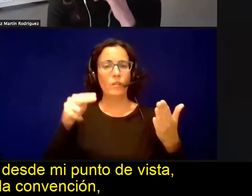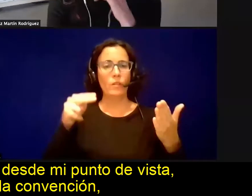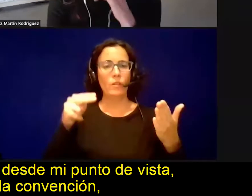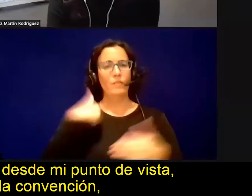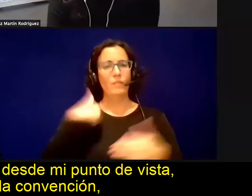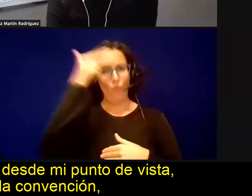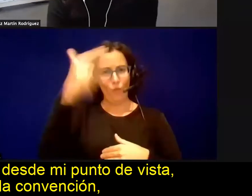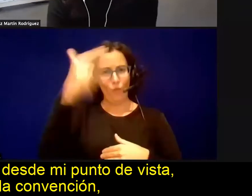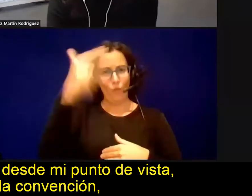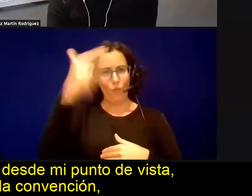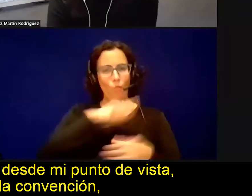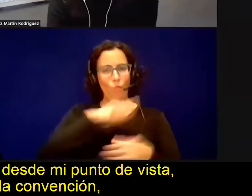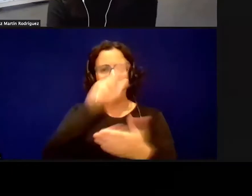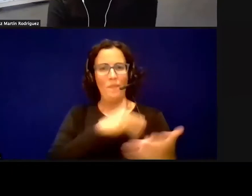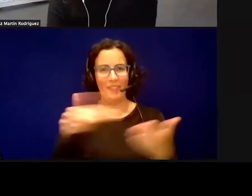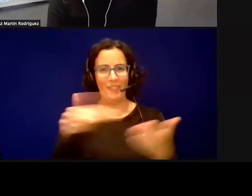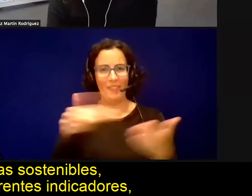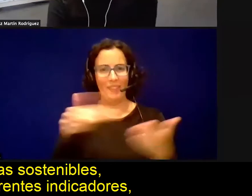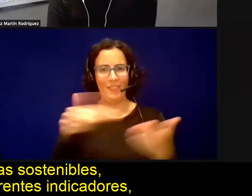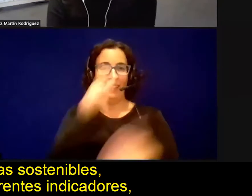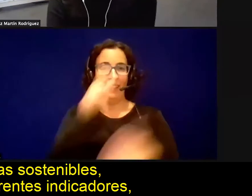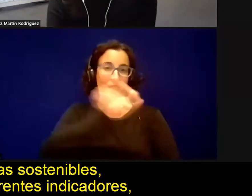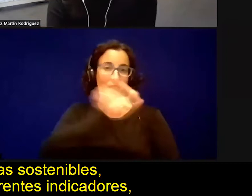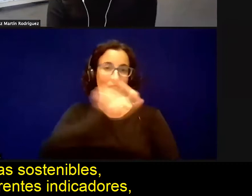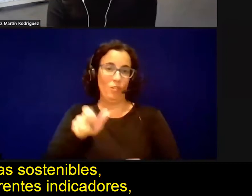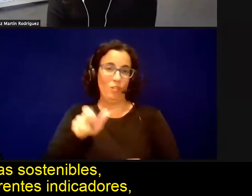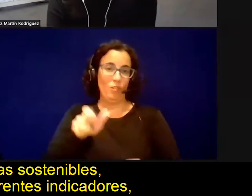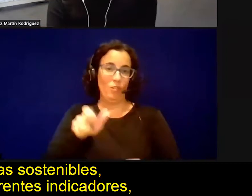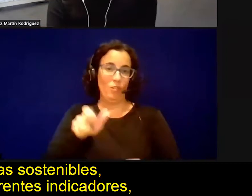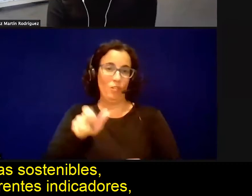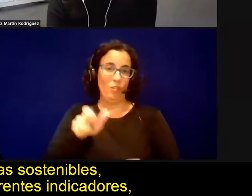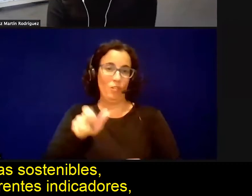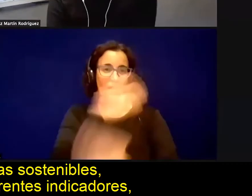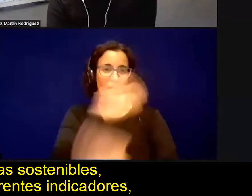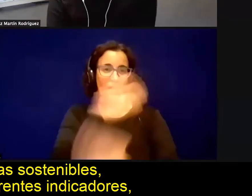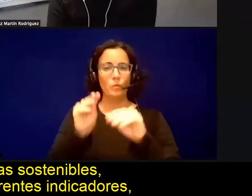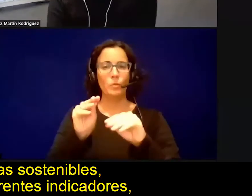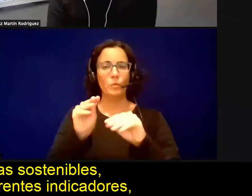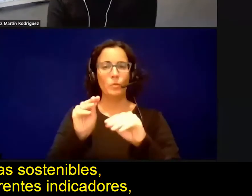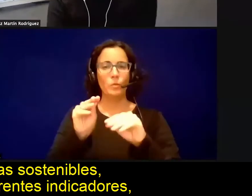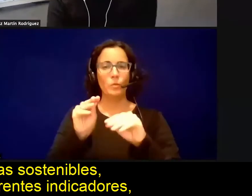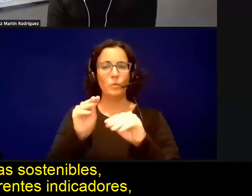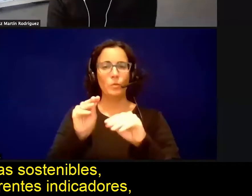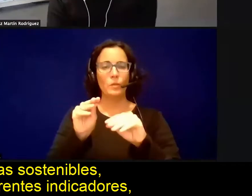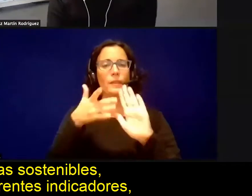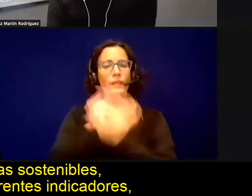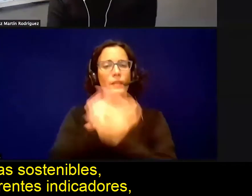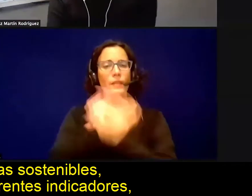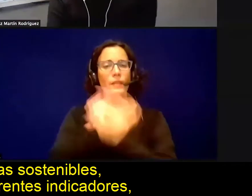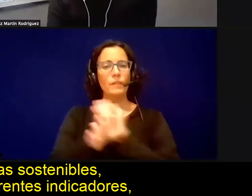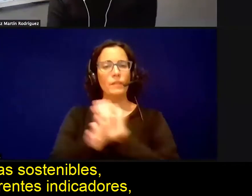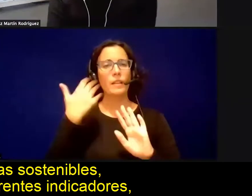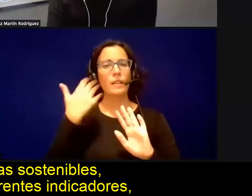los derechos de personas con discapacidad. Ya tenemos las metas sostenibles de desarrollo, que también